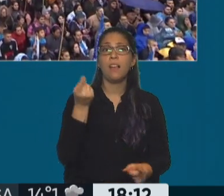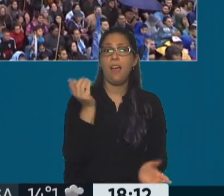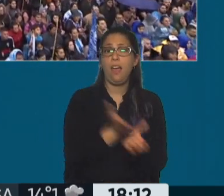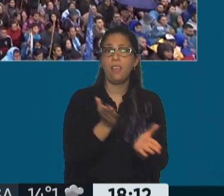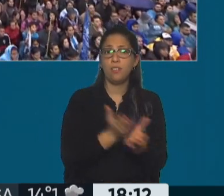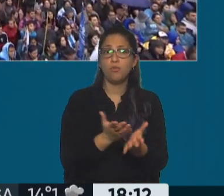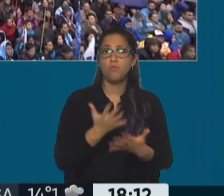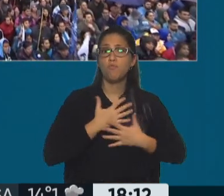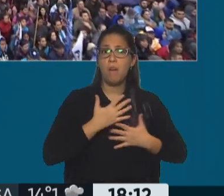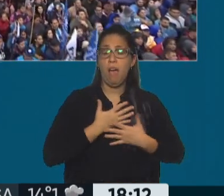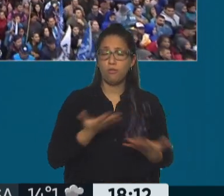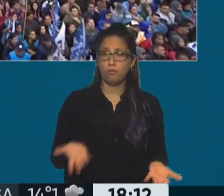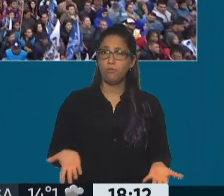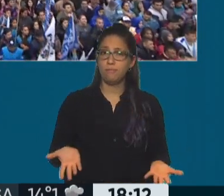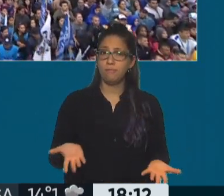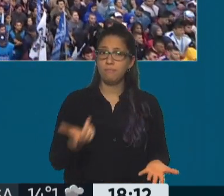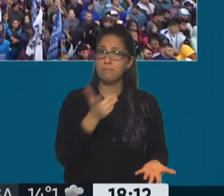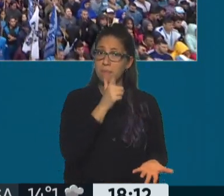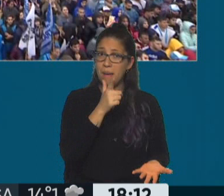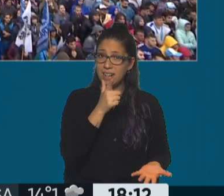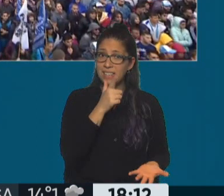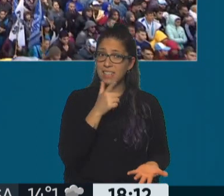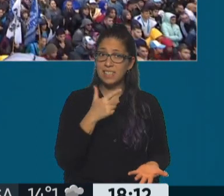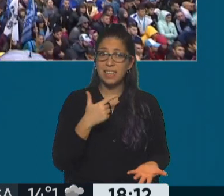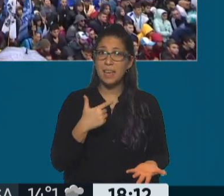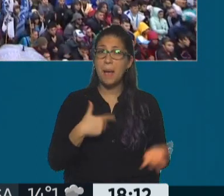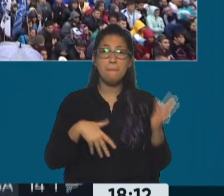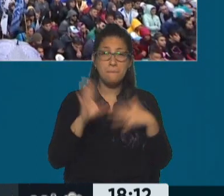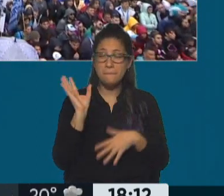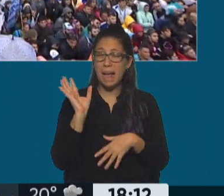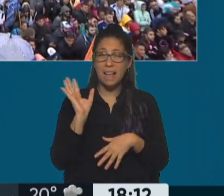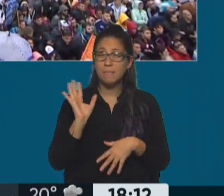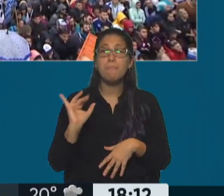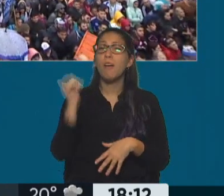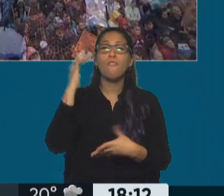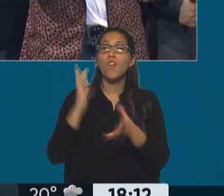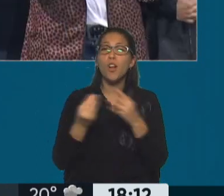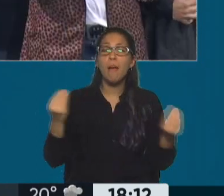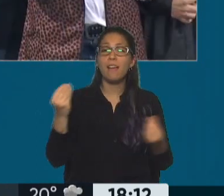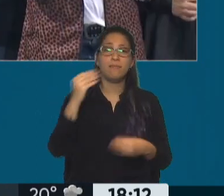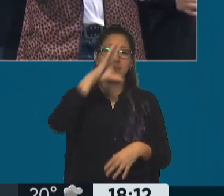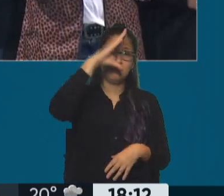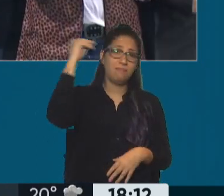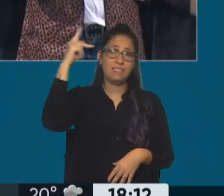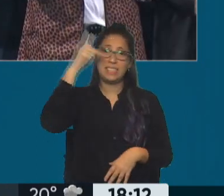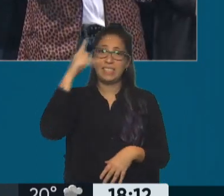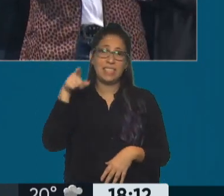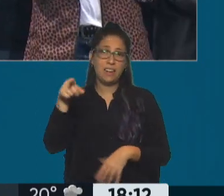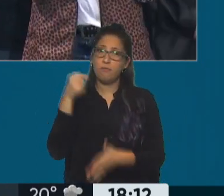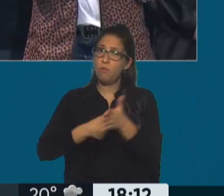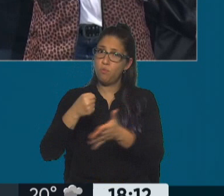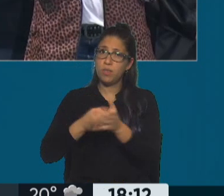Y yo creo que nadie hizo más por los derechos humanos, más y mejor que Néstor y Cristina Kirchner.